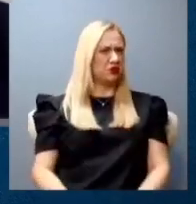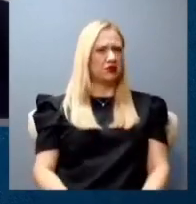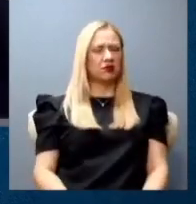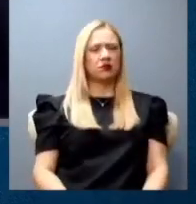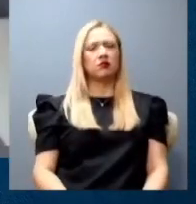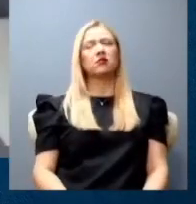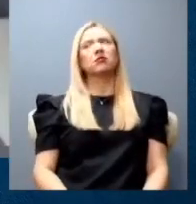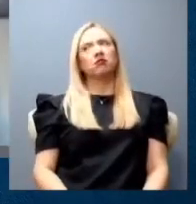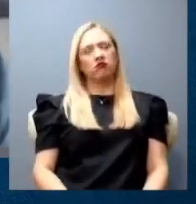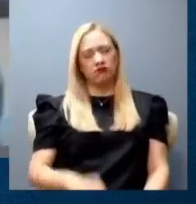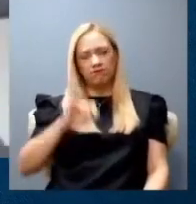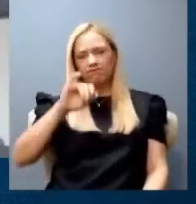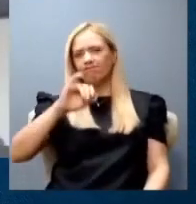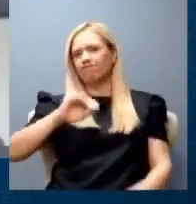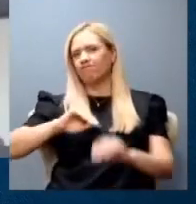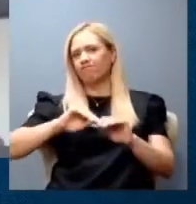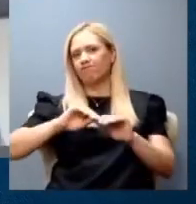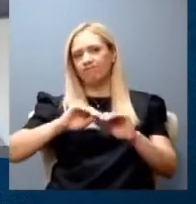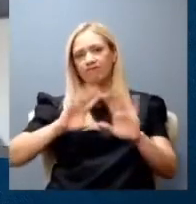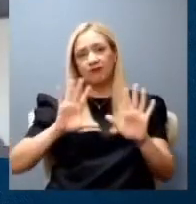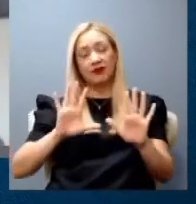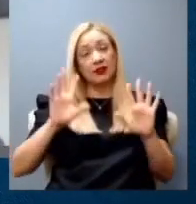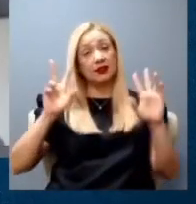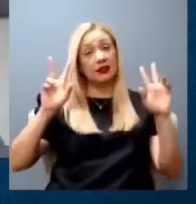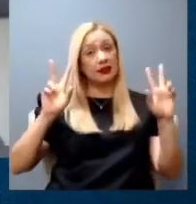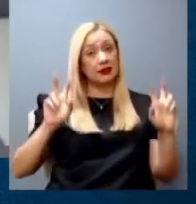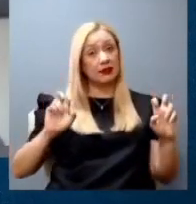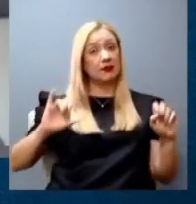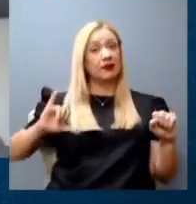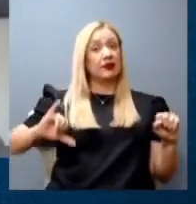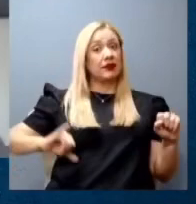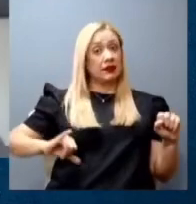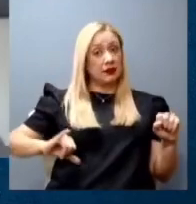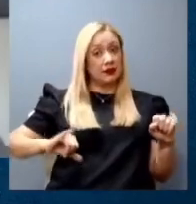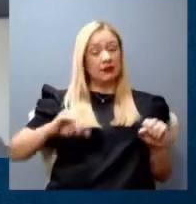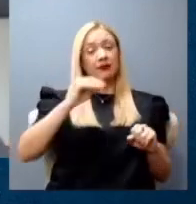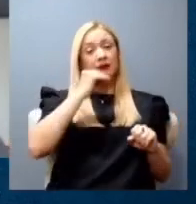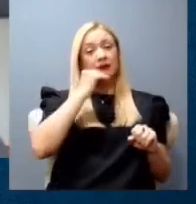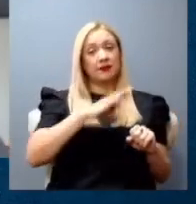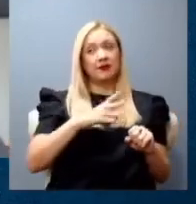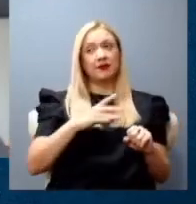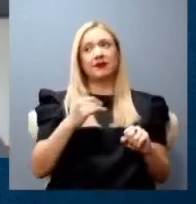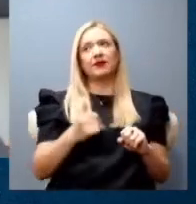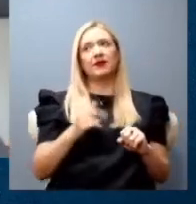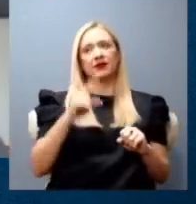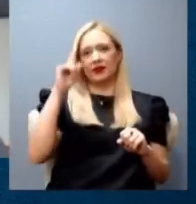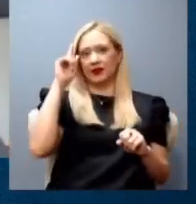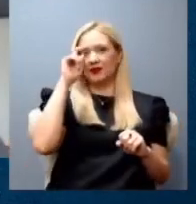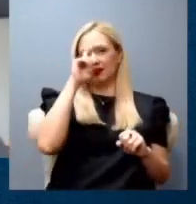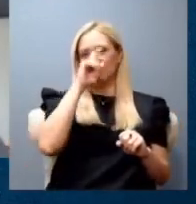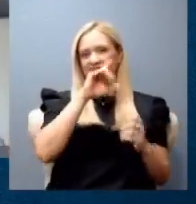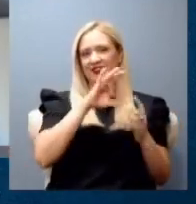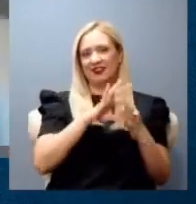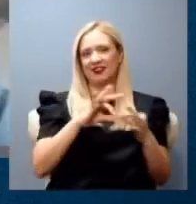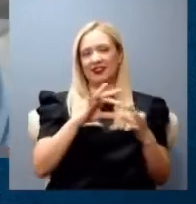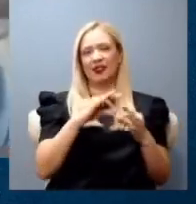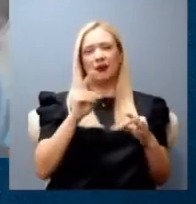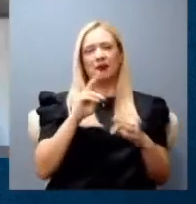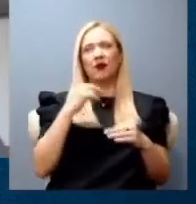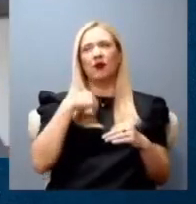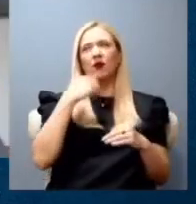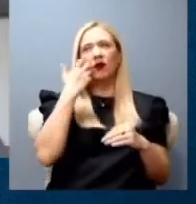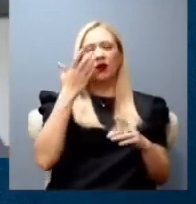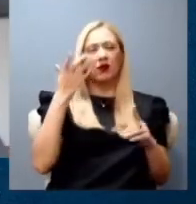Bueno, Roberto, este es un tema muy, muy interesante y a la vez complejo. Y rápidamente me